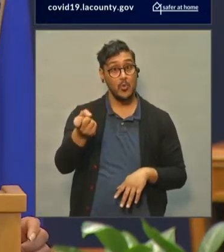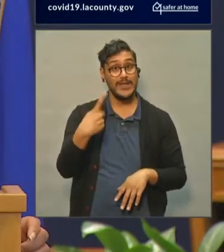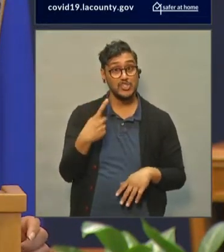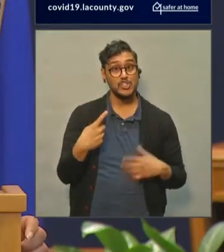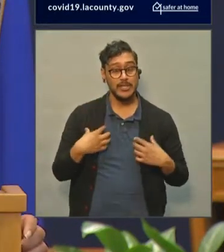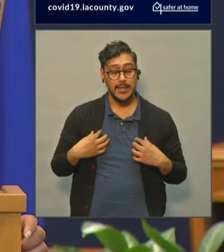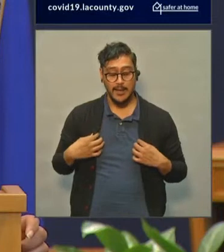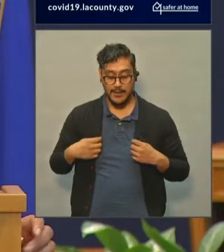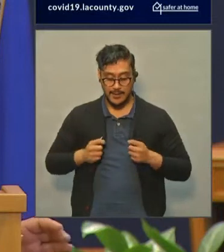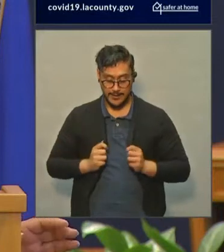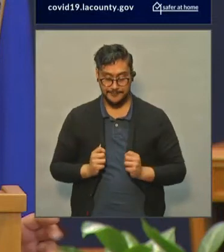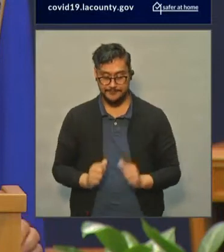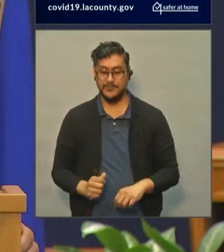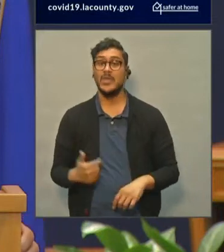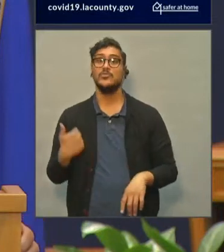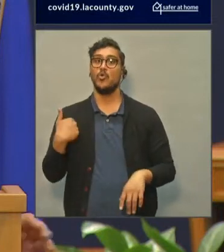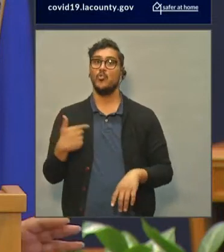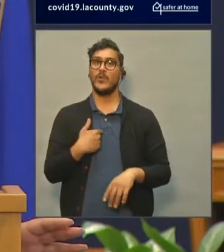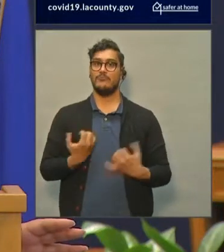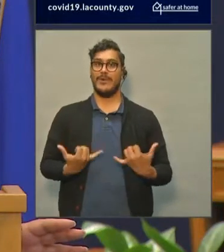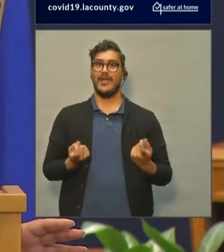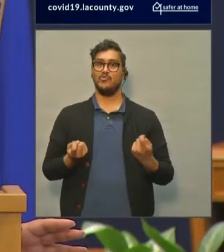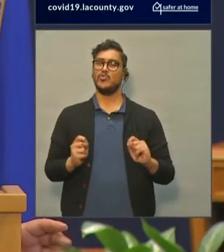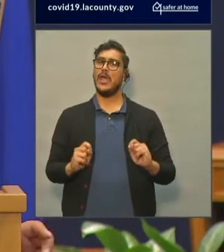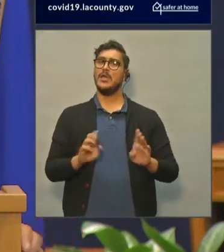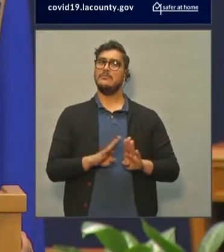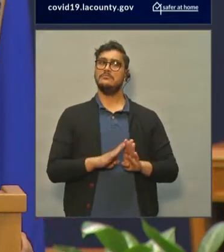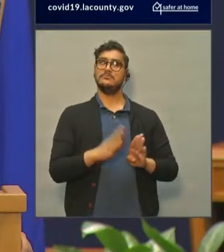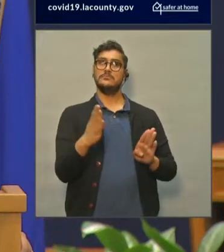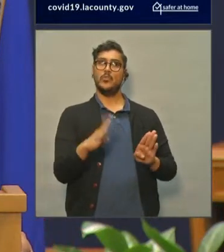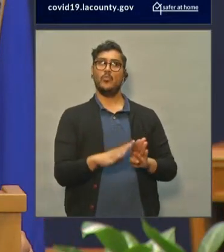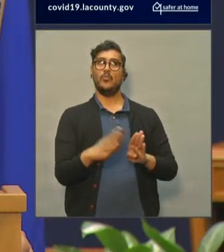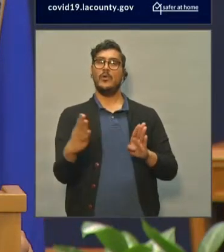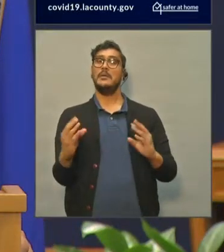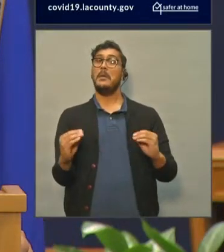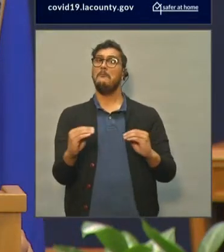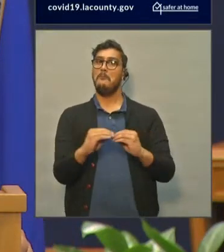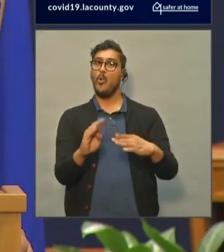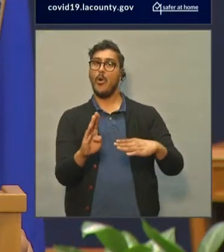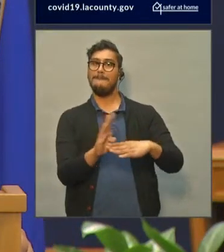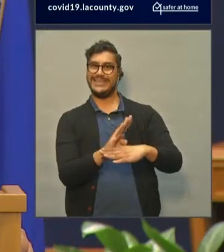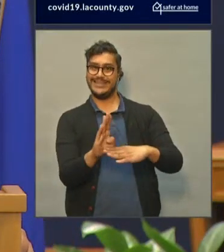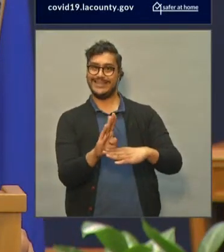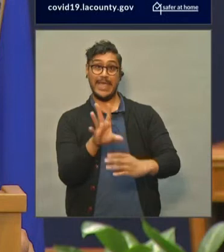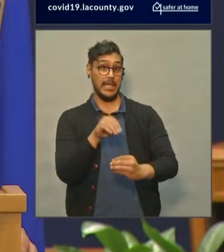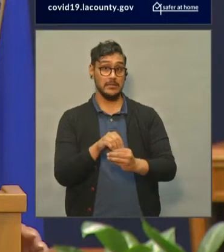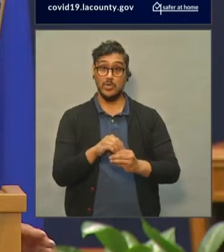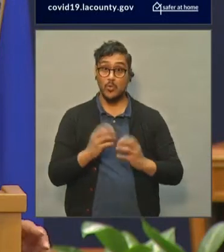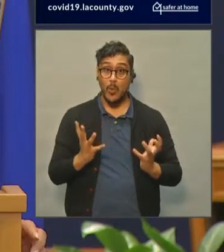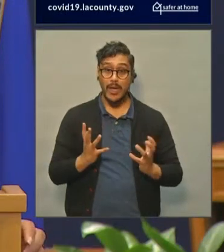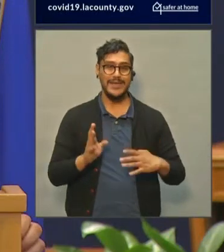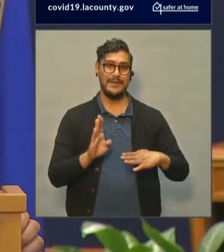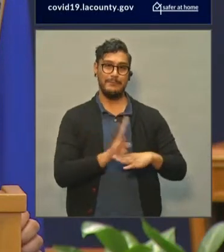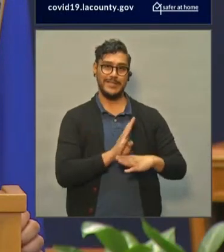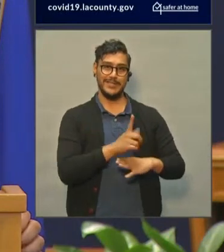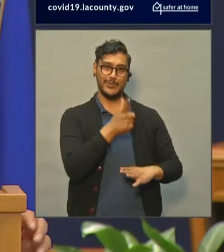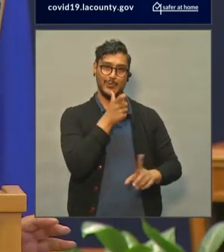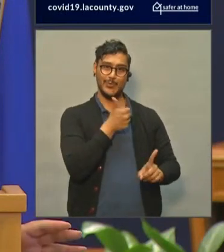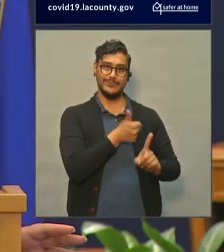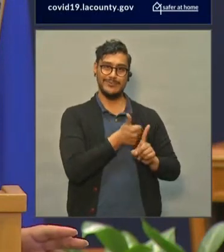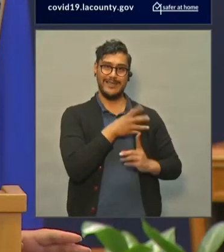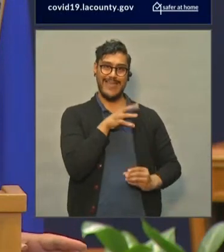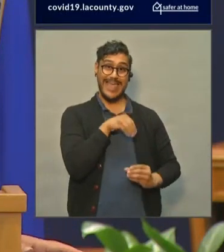Seguimos tratando de abrir más negocios, incluyendo los negocios que están dentro de